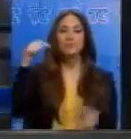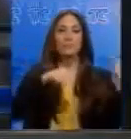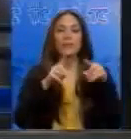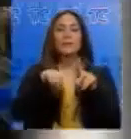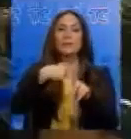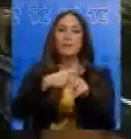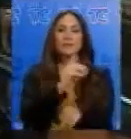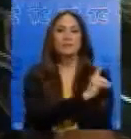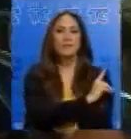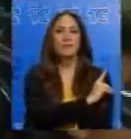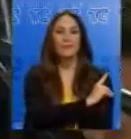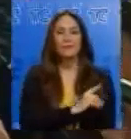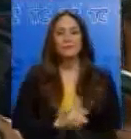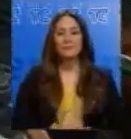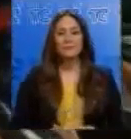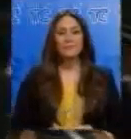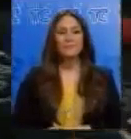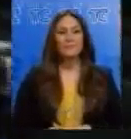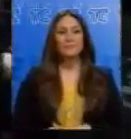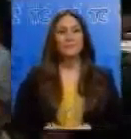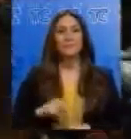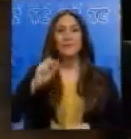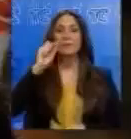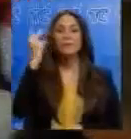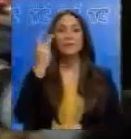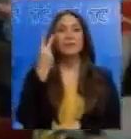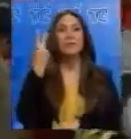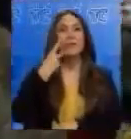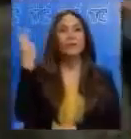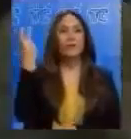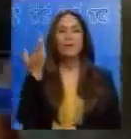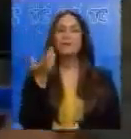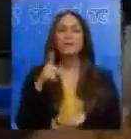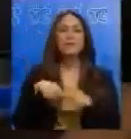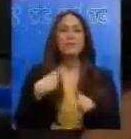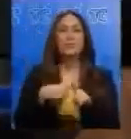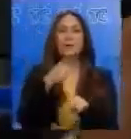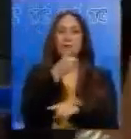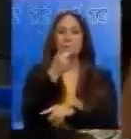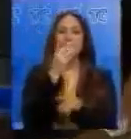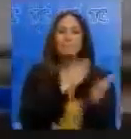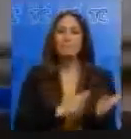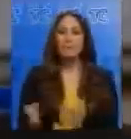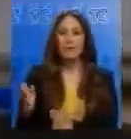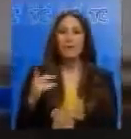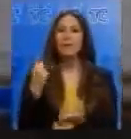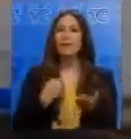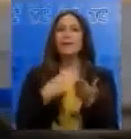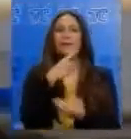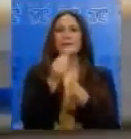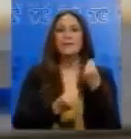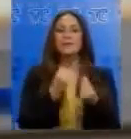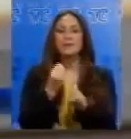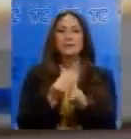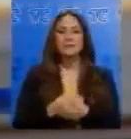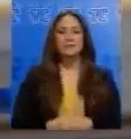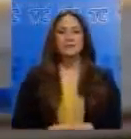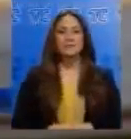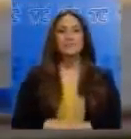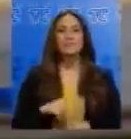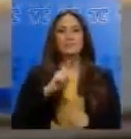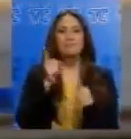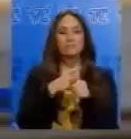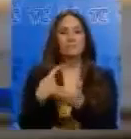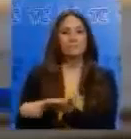delegaciones. El segundo día de la agenda previa a la cumbre de las Américas estuvo marcado por la reunión